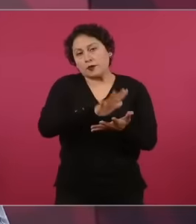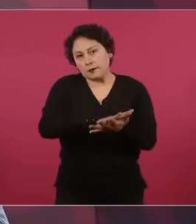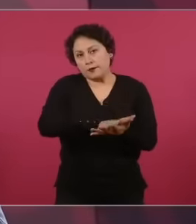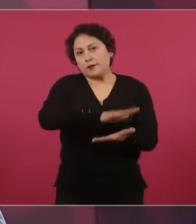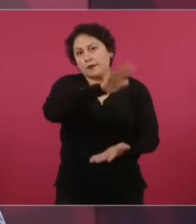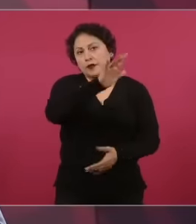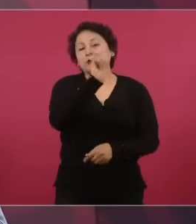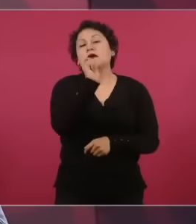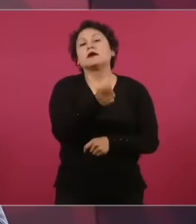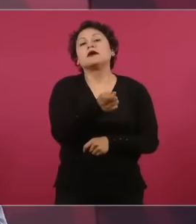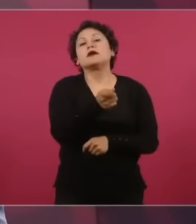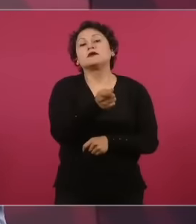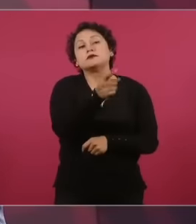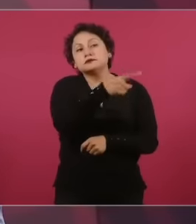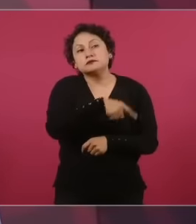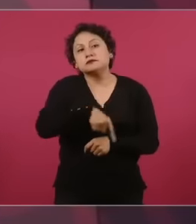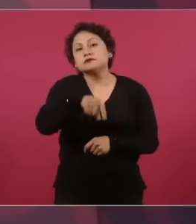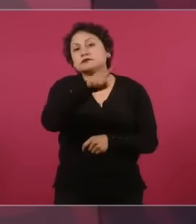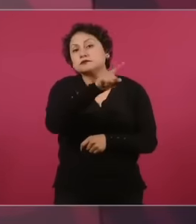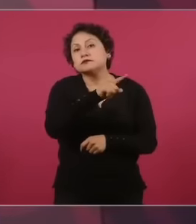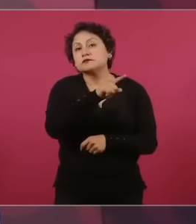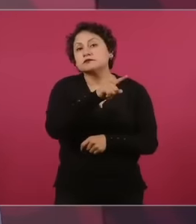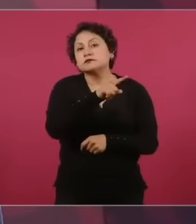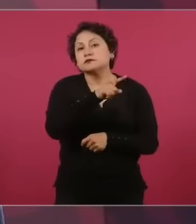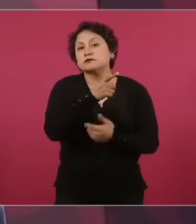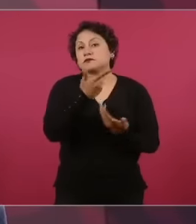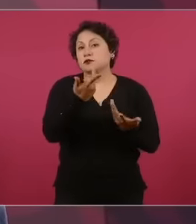representan a